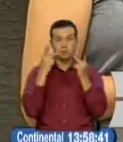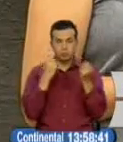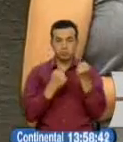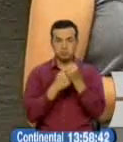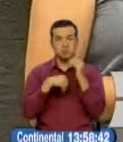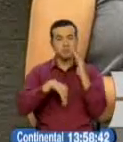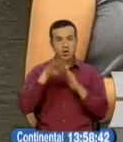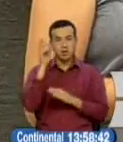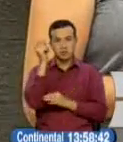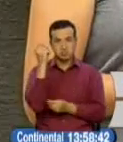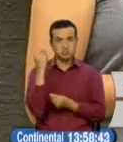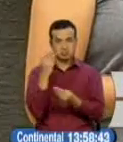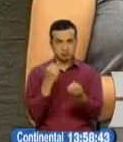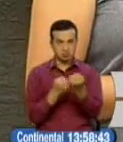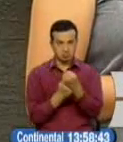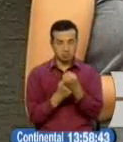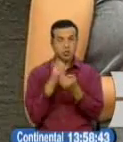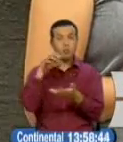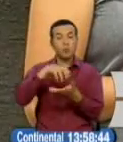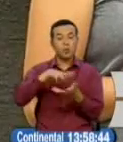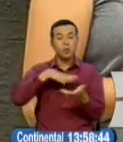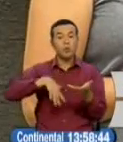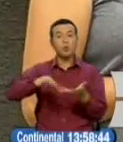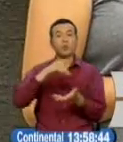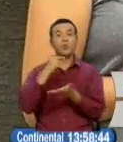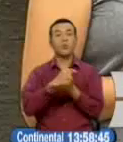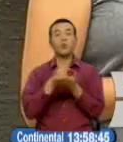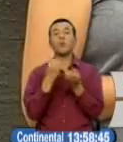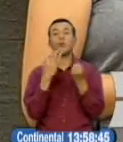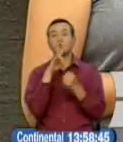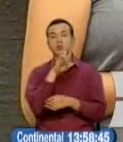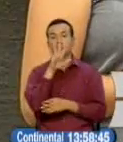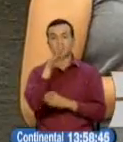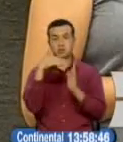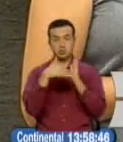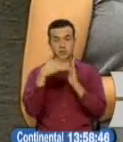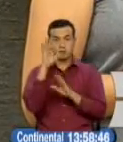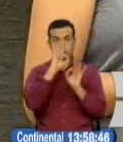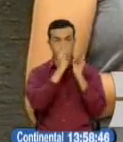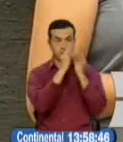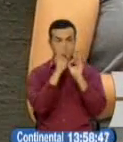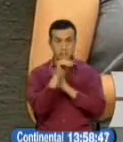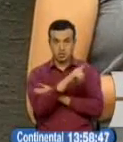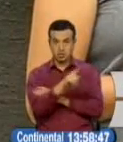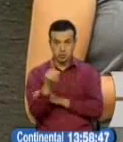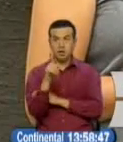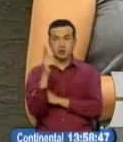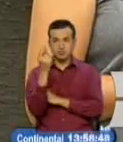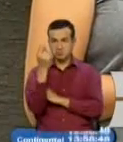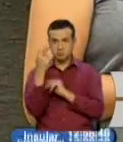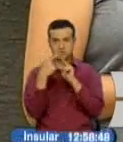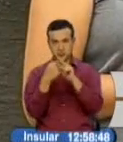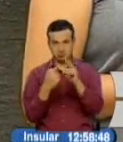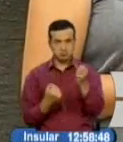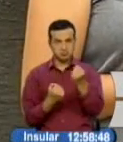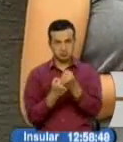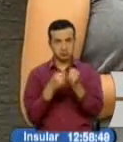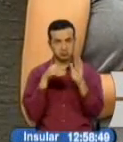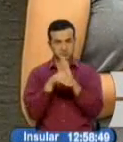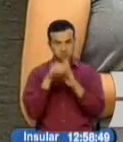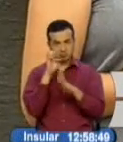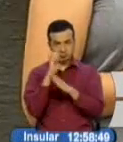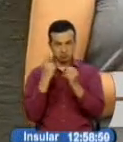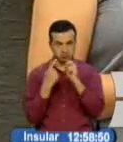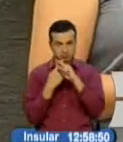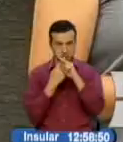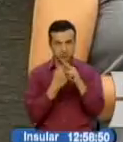más créditos productivos. Solo en la provincia del Guayas, más de 35,000 familias han recibido líneas de crédito de Ban Ecuador por